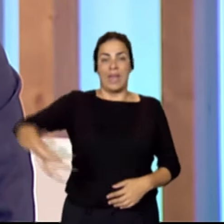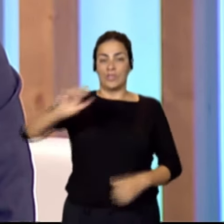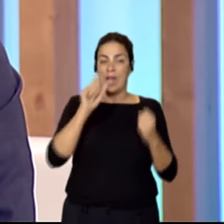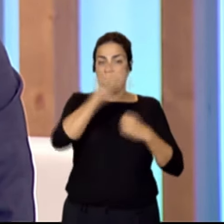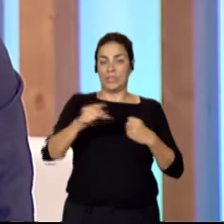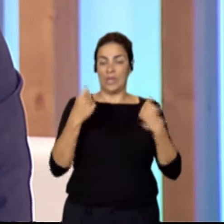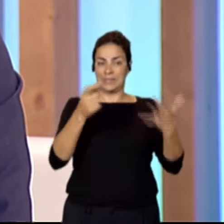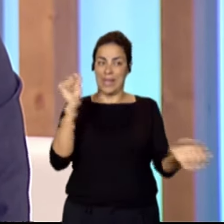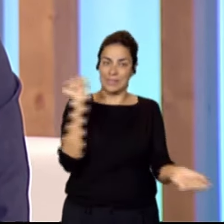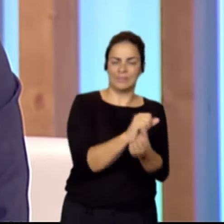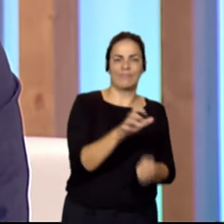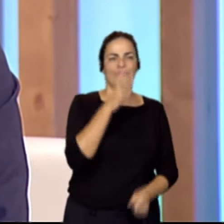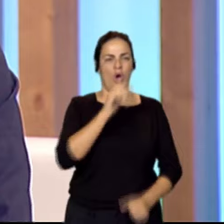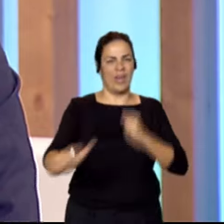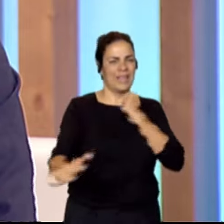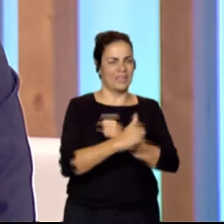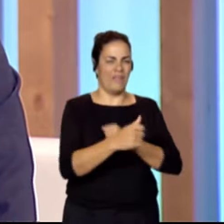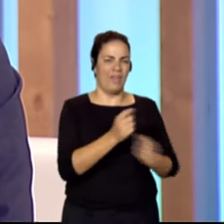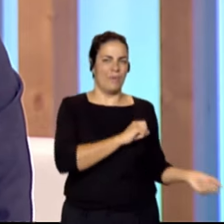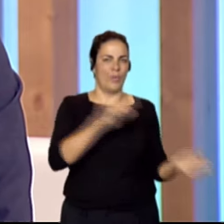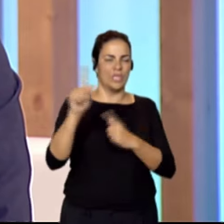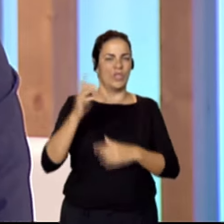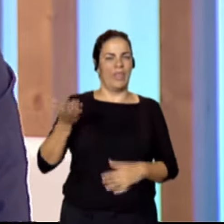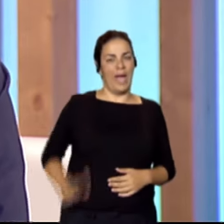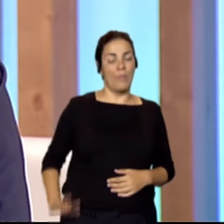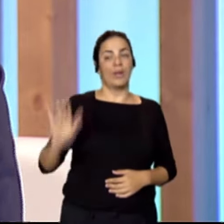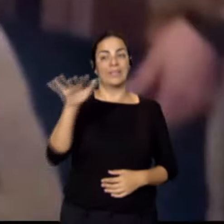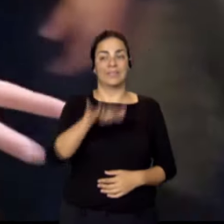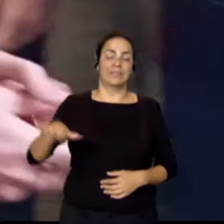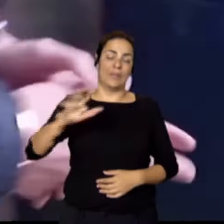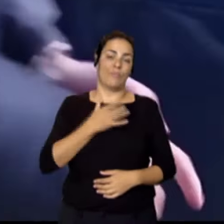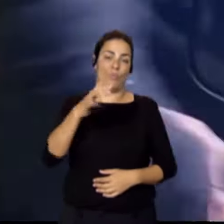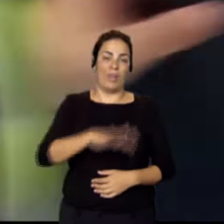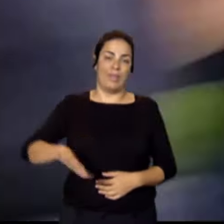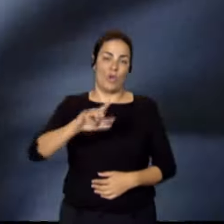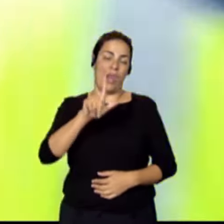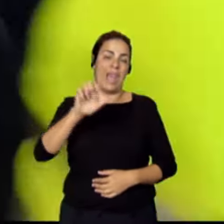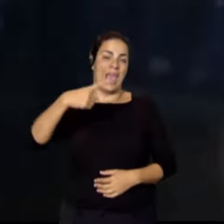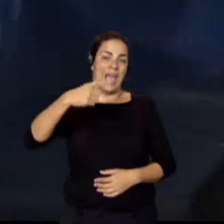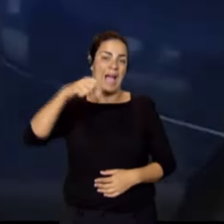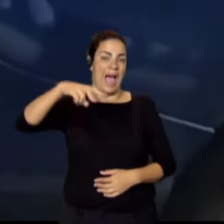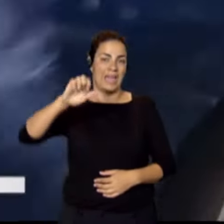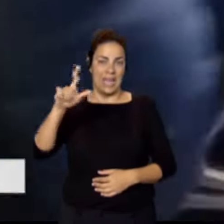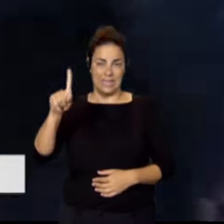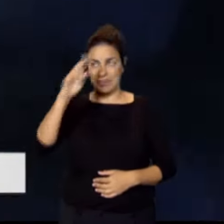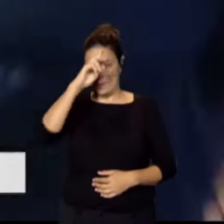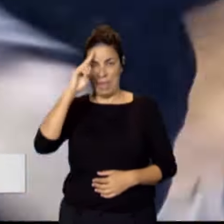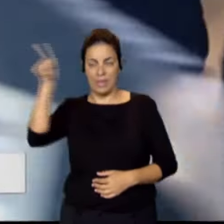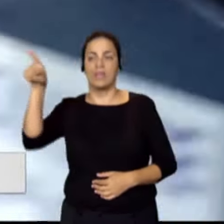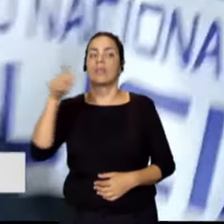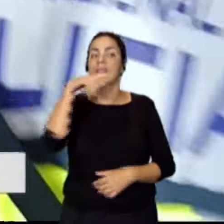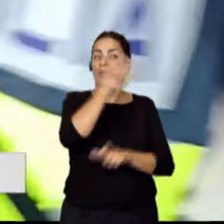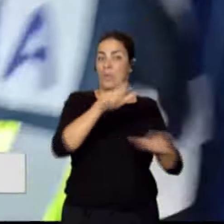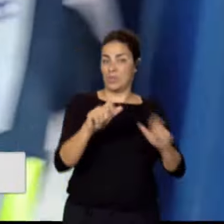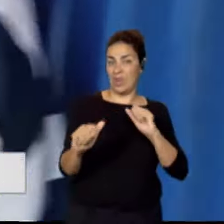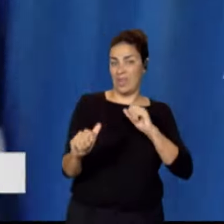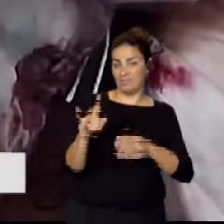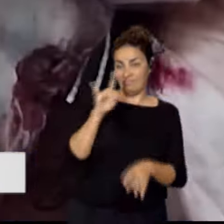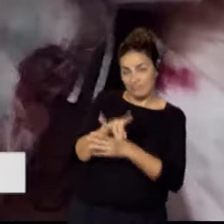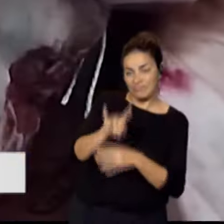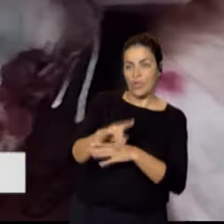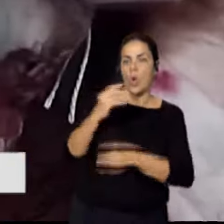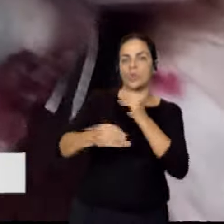estafa en la exportación de jamones en el municipio madrileño de Leganés los supuestos estafadores utilizaban el sello de una empresa que que no